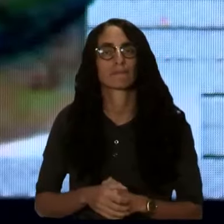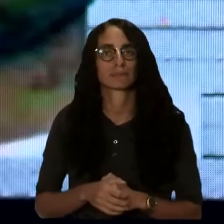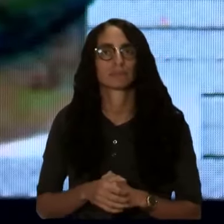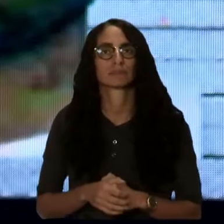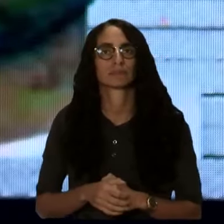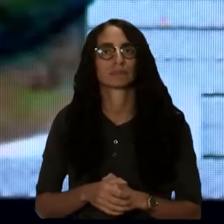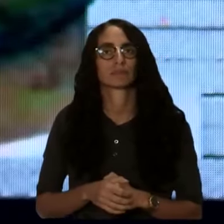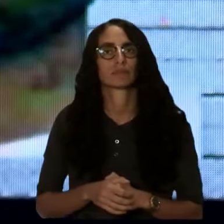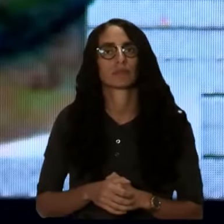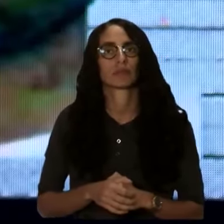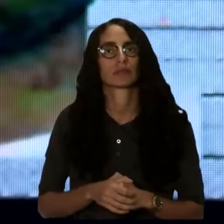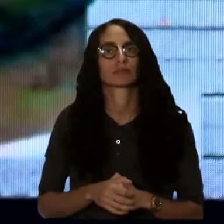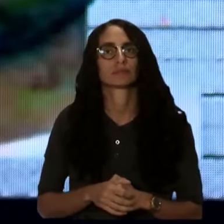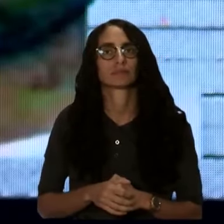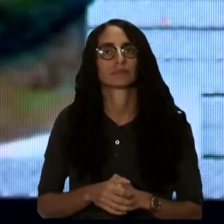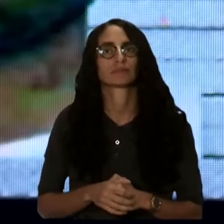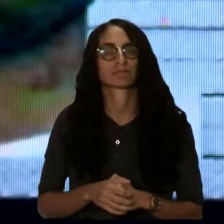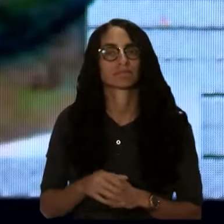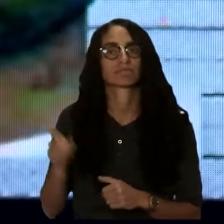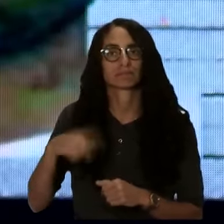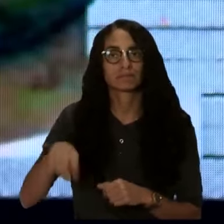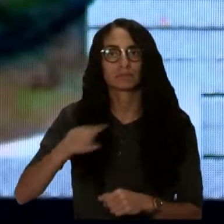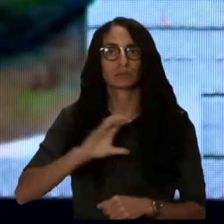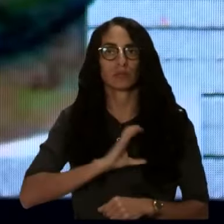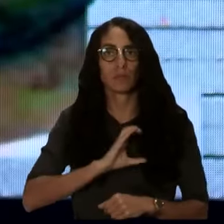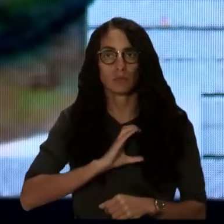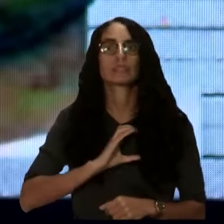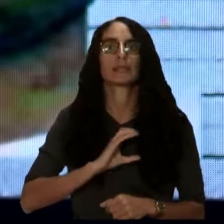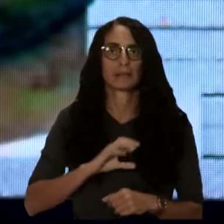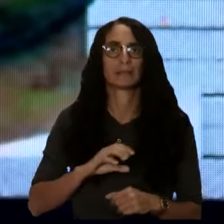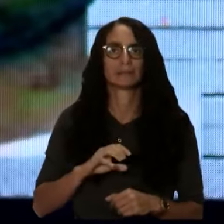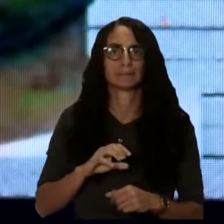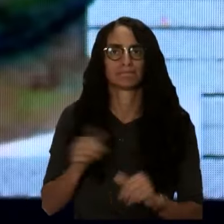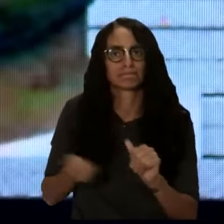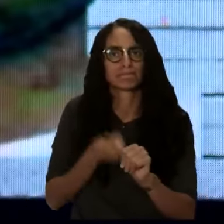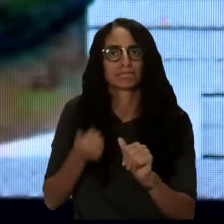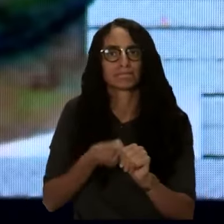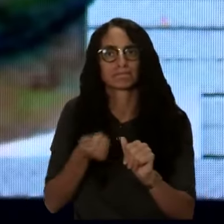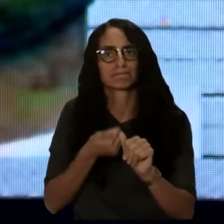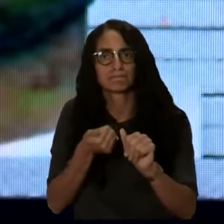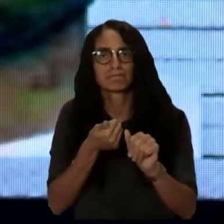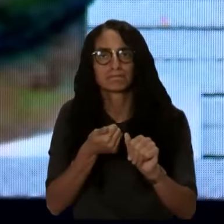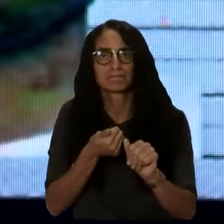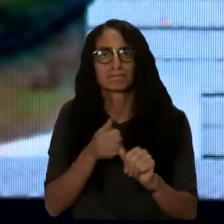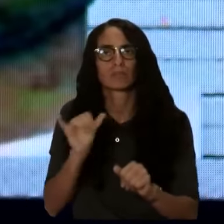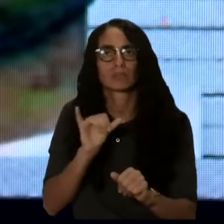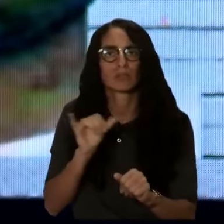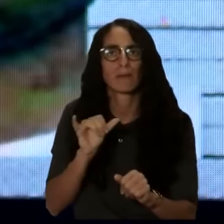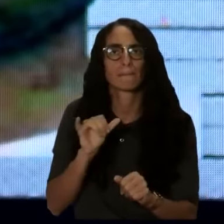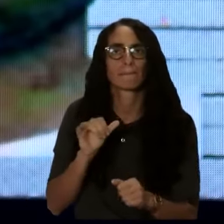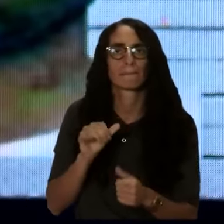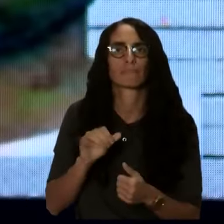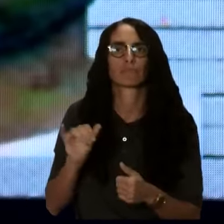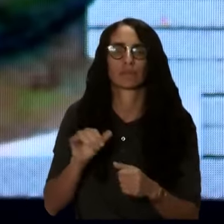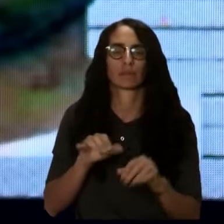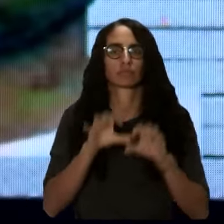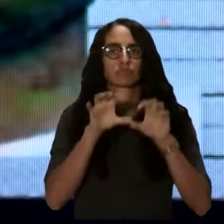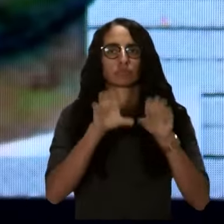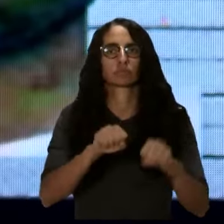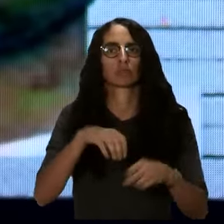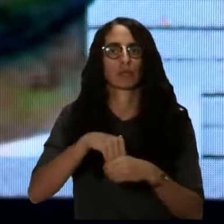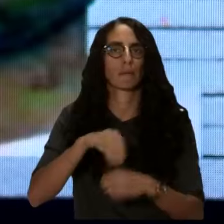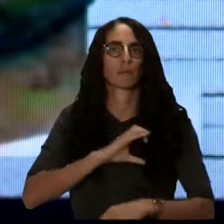muerte Por lo cual este la división de arresto especial y ext tradiciones está detrás de este individuo al igual que el negociado de inteligencia Y arresto de la